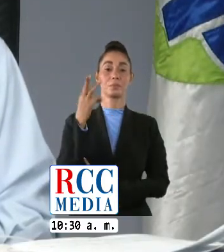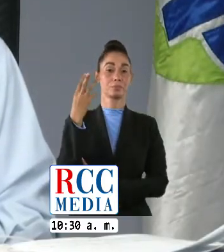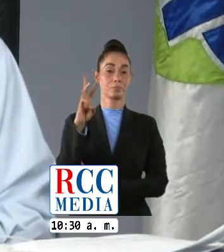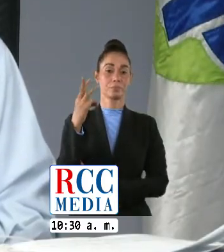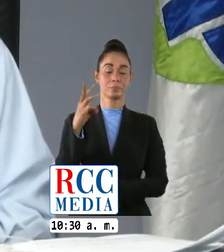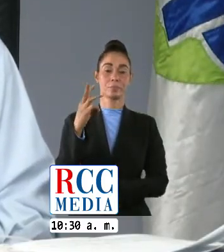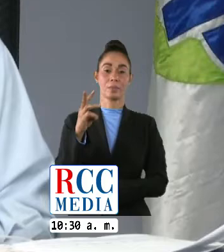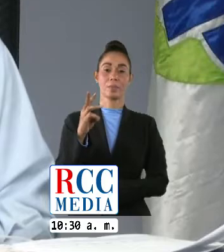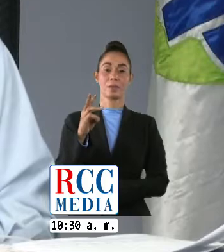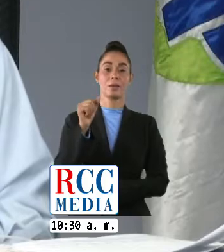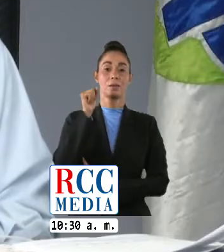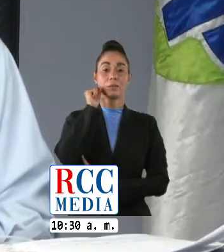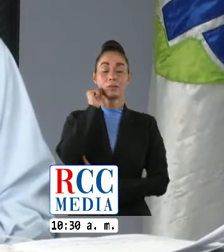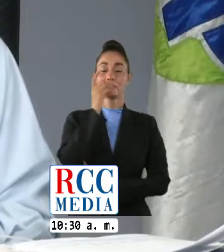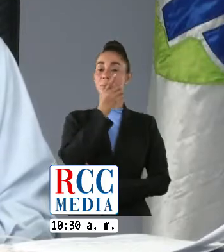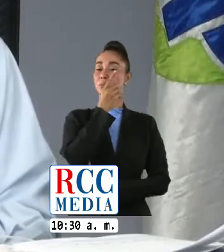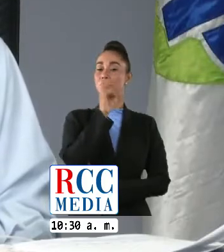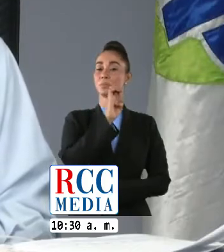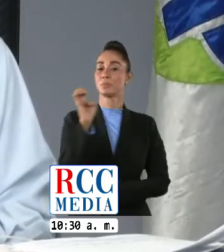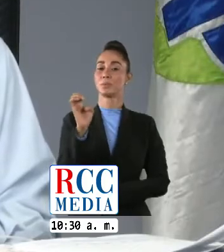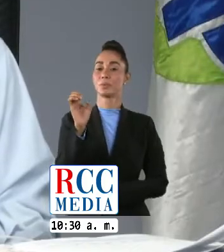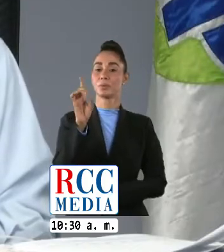9.16% en Santo Domingo Este,